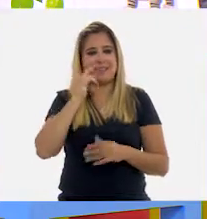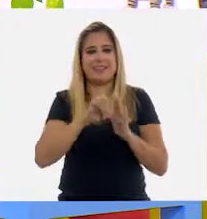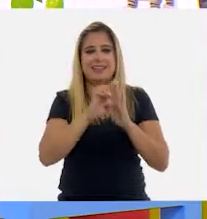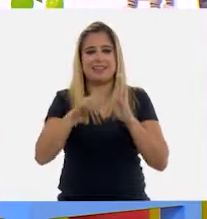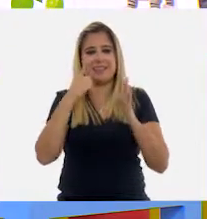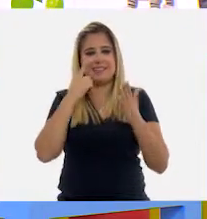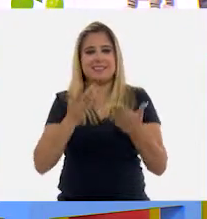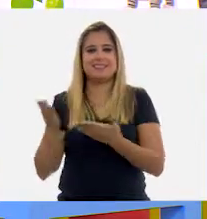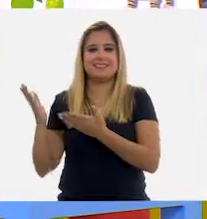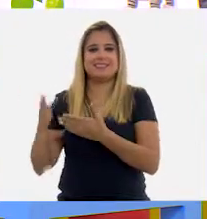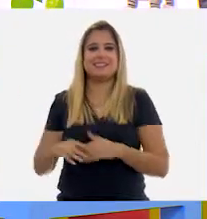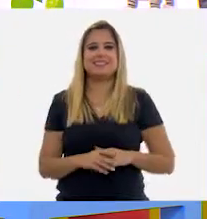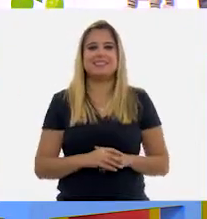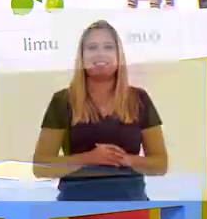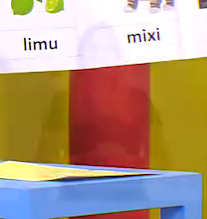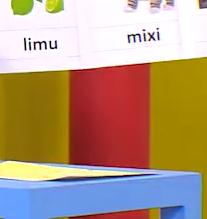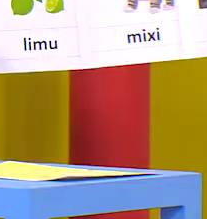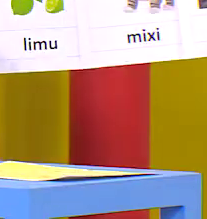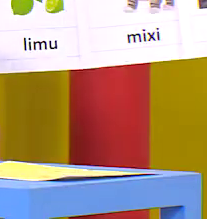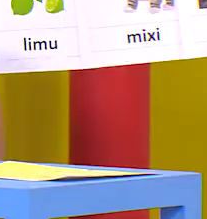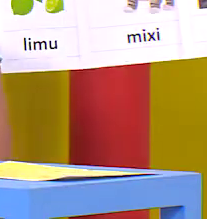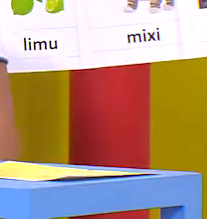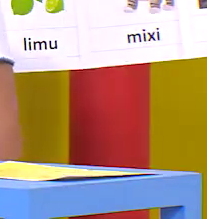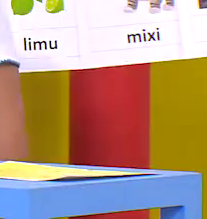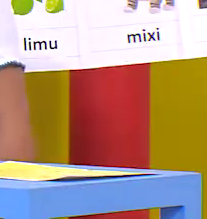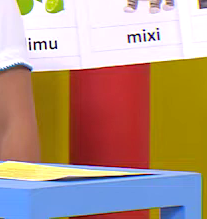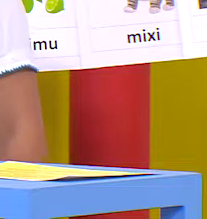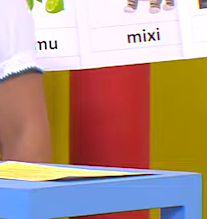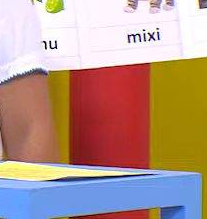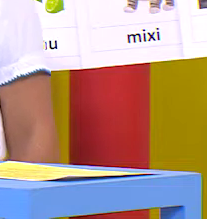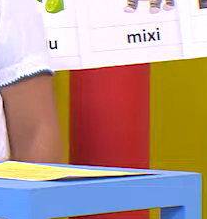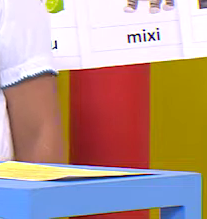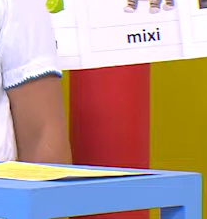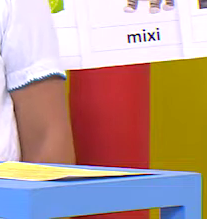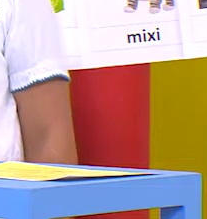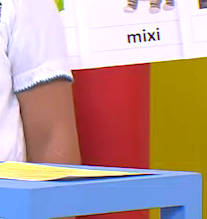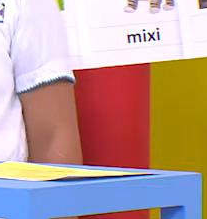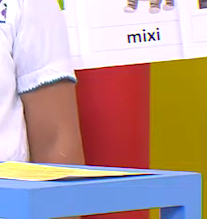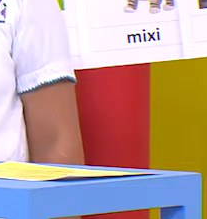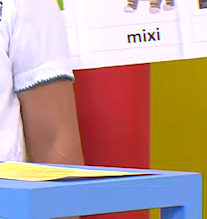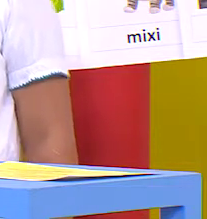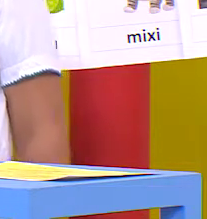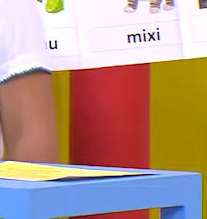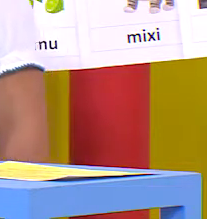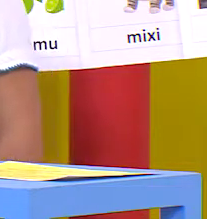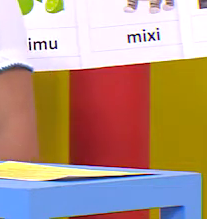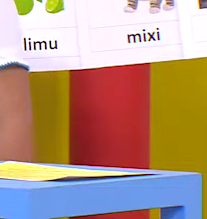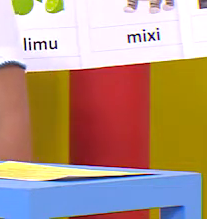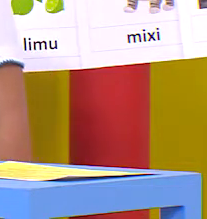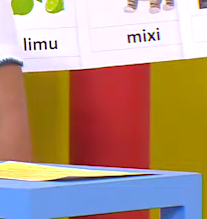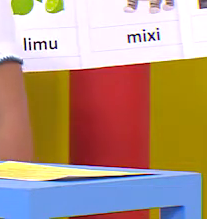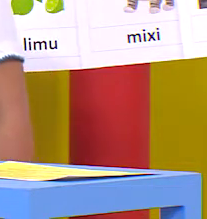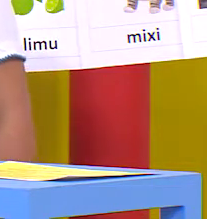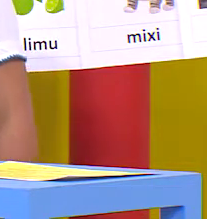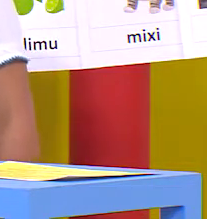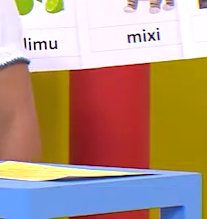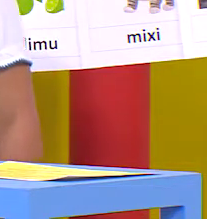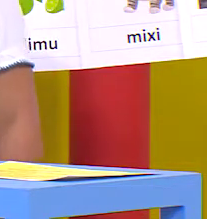mujer, di pecho shanguya. Shanguya deni shanguya da po en vera, shanguya